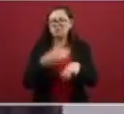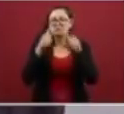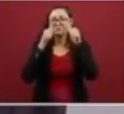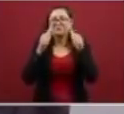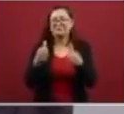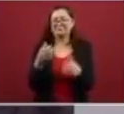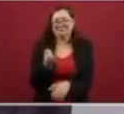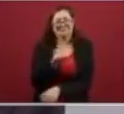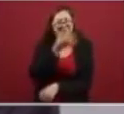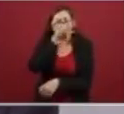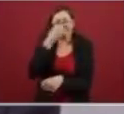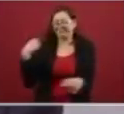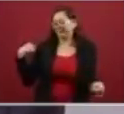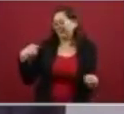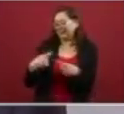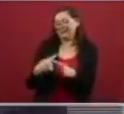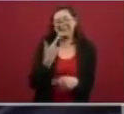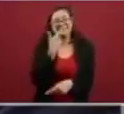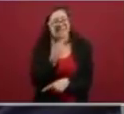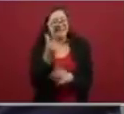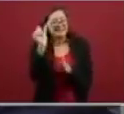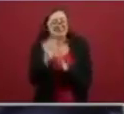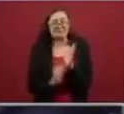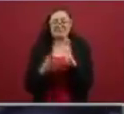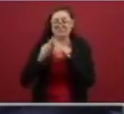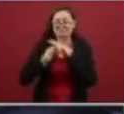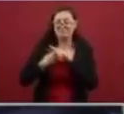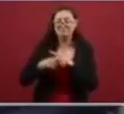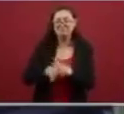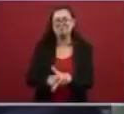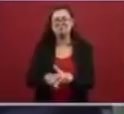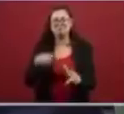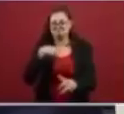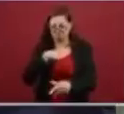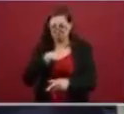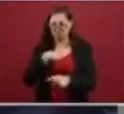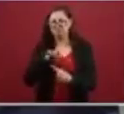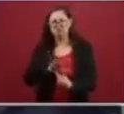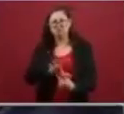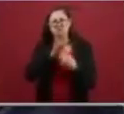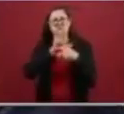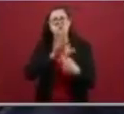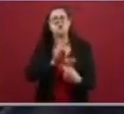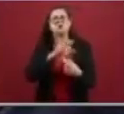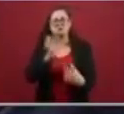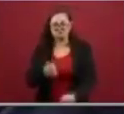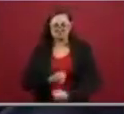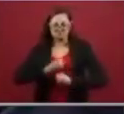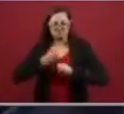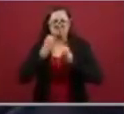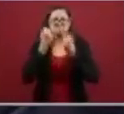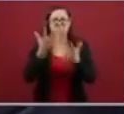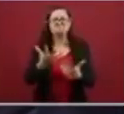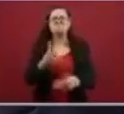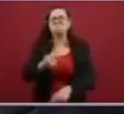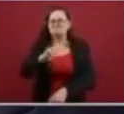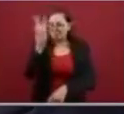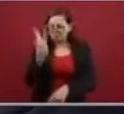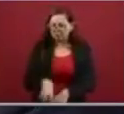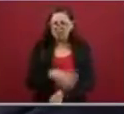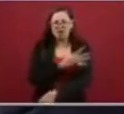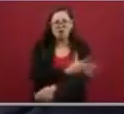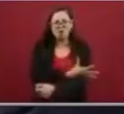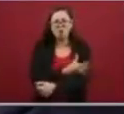7 meses de haber iniciado el gobierno, les expreso con toda mi sinceridad